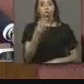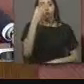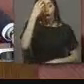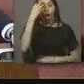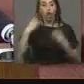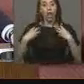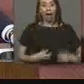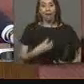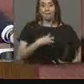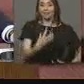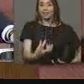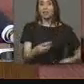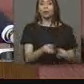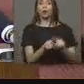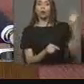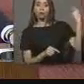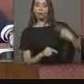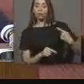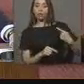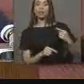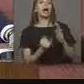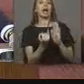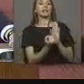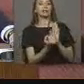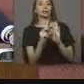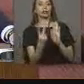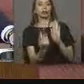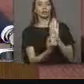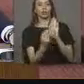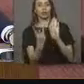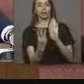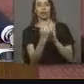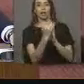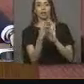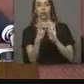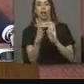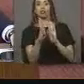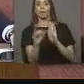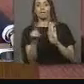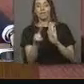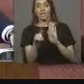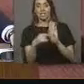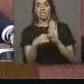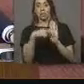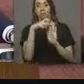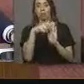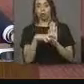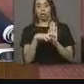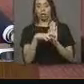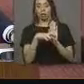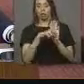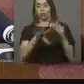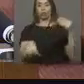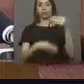opinión, la incorporación de los incisos segundo y tercero del artículo cuarto bis del proyecto